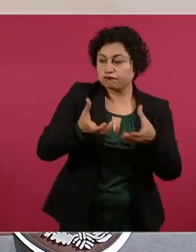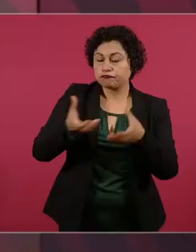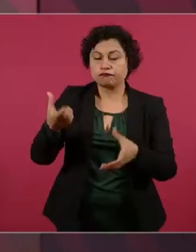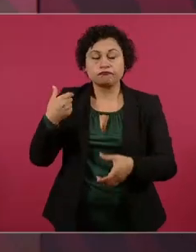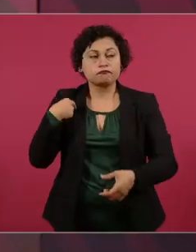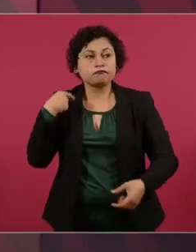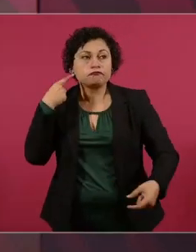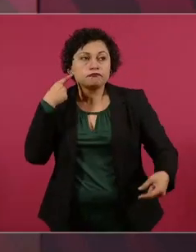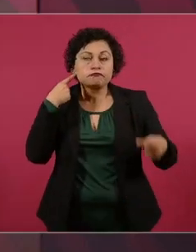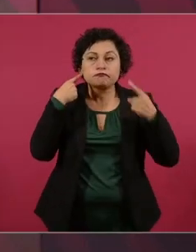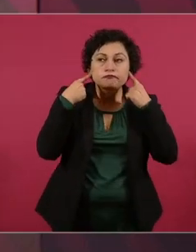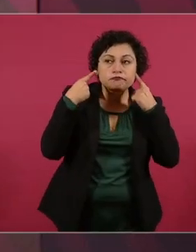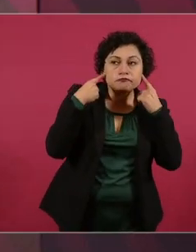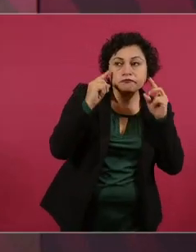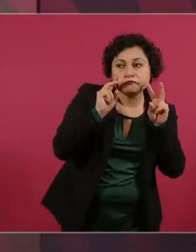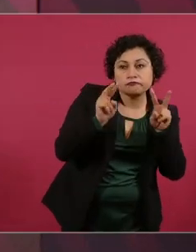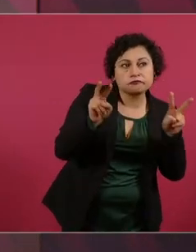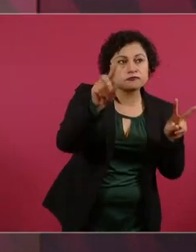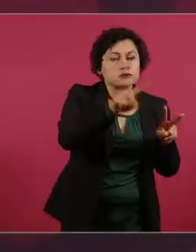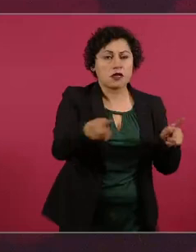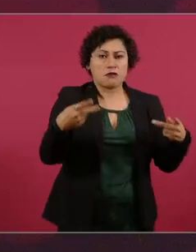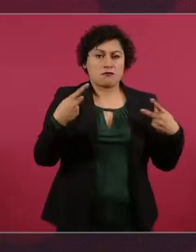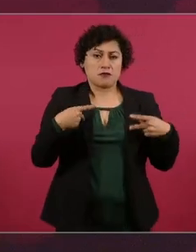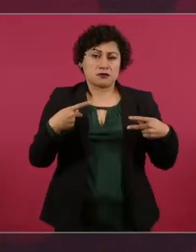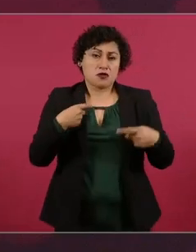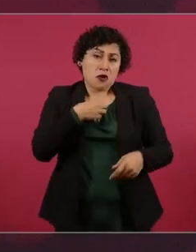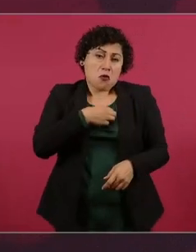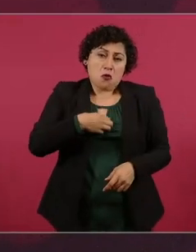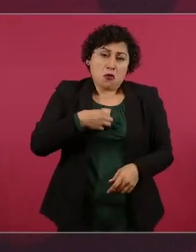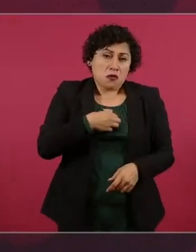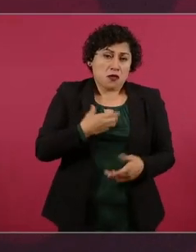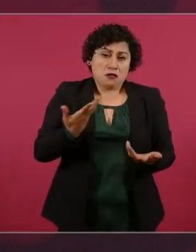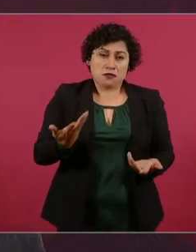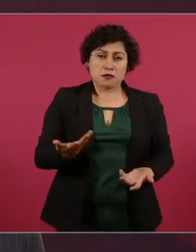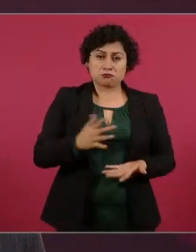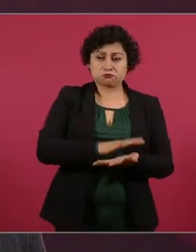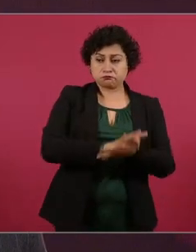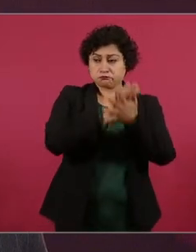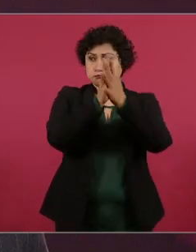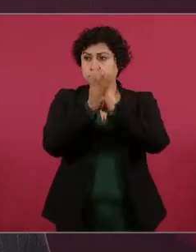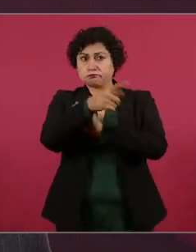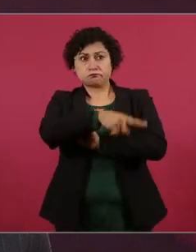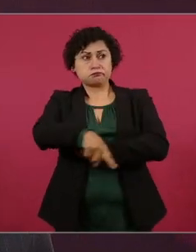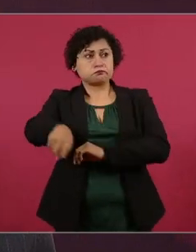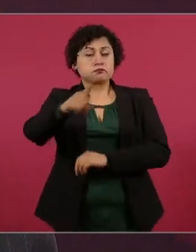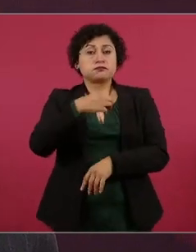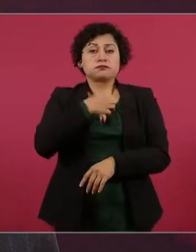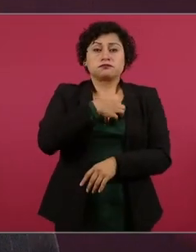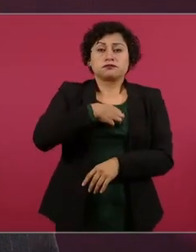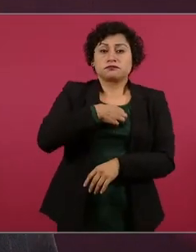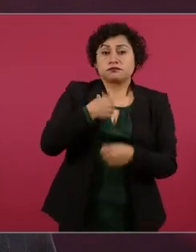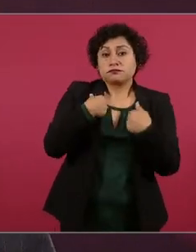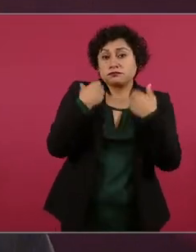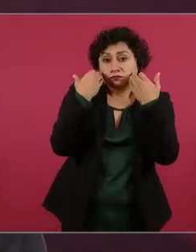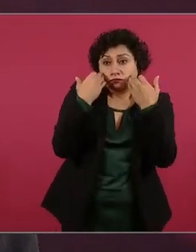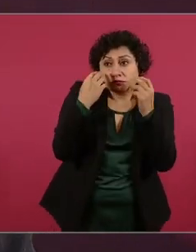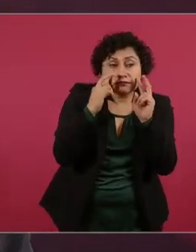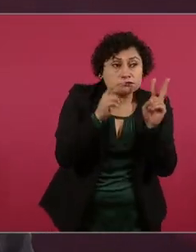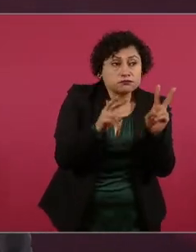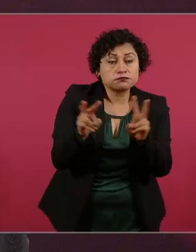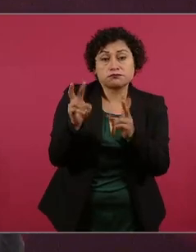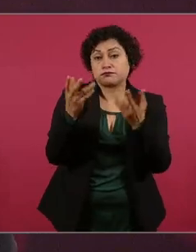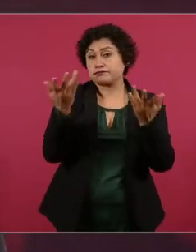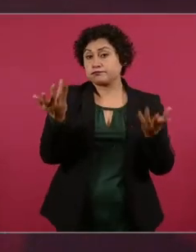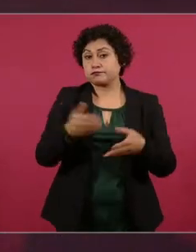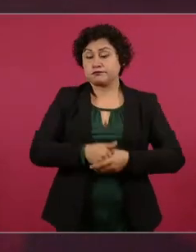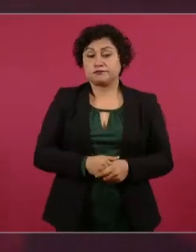la gente está contenta con la transformación. Está muy contenta y lo que